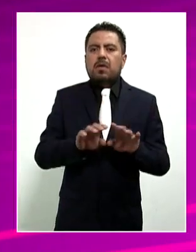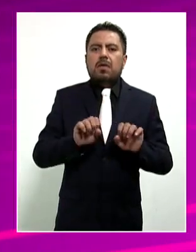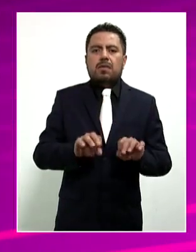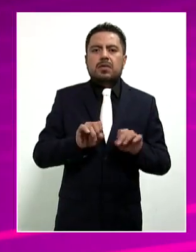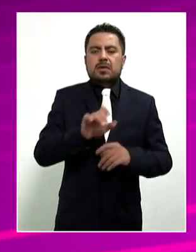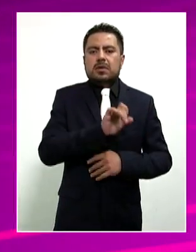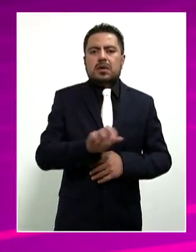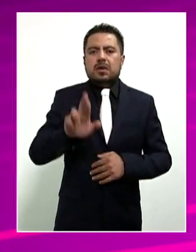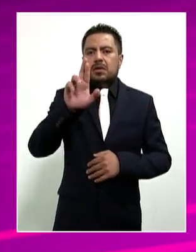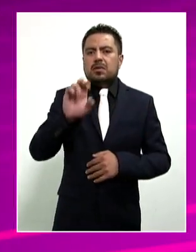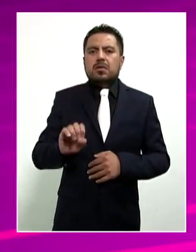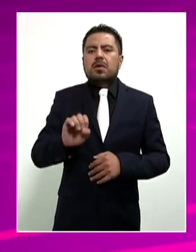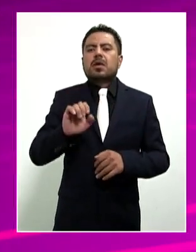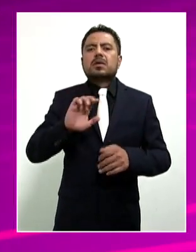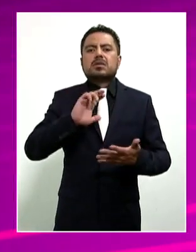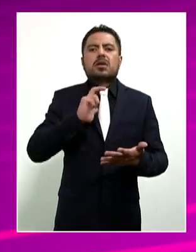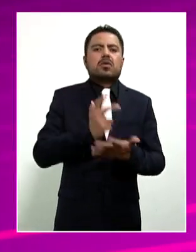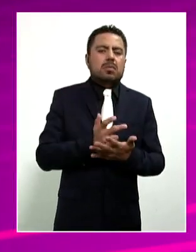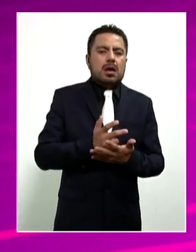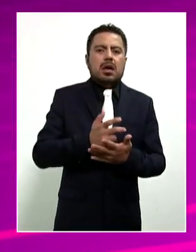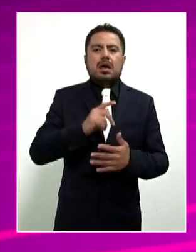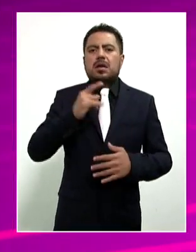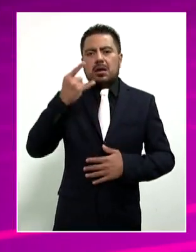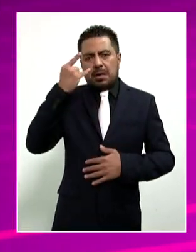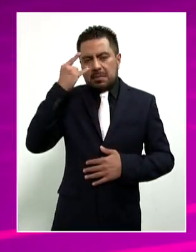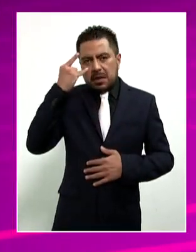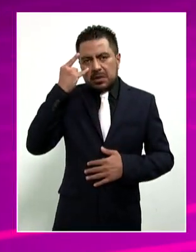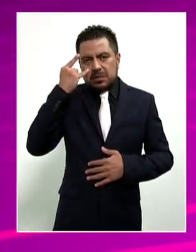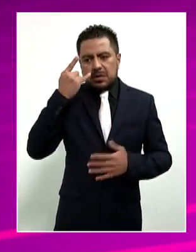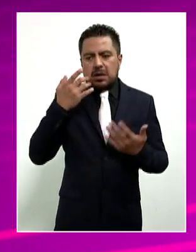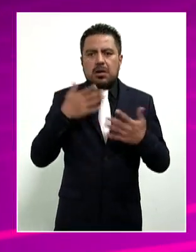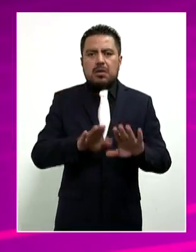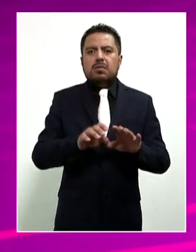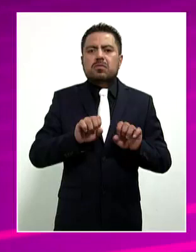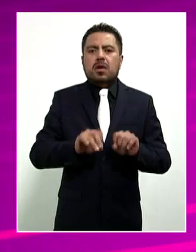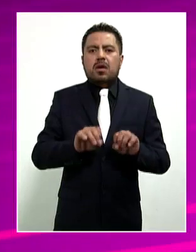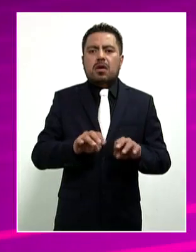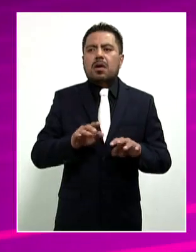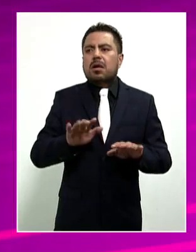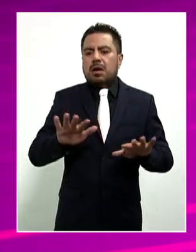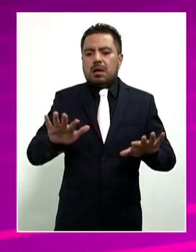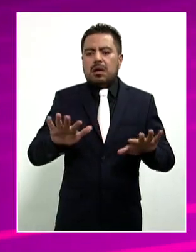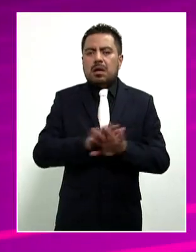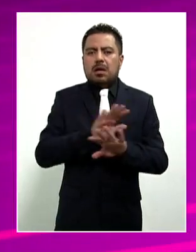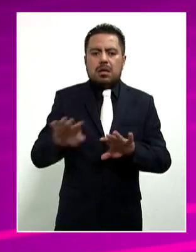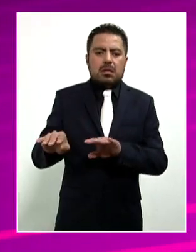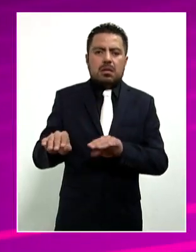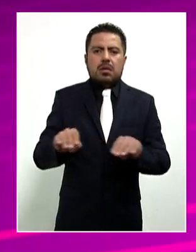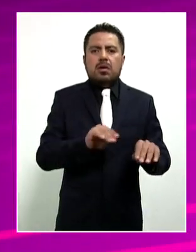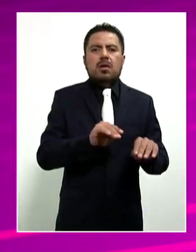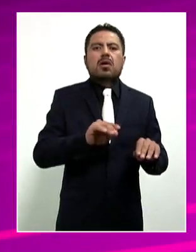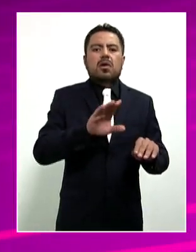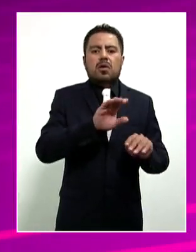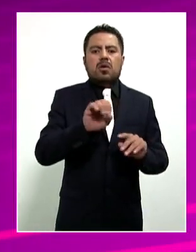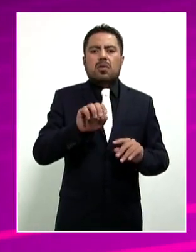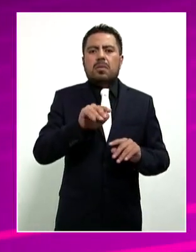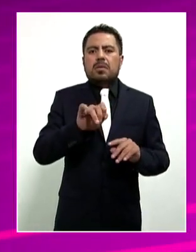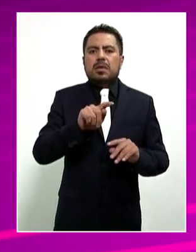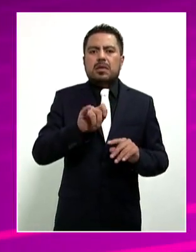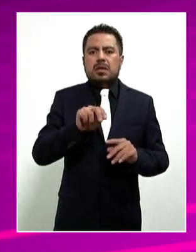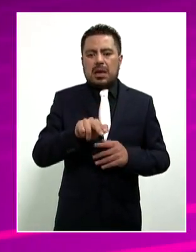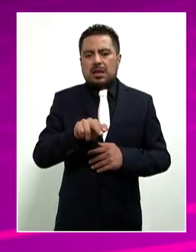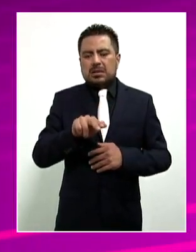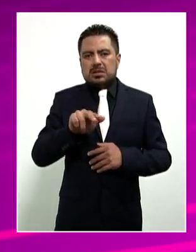Quintana Roo, en Chetumal, cerramos la oficina en Campeche y, algo muy importante, movimos la oficina que estaba en Comitán, Chiapas, a